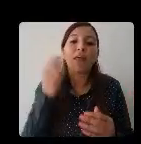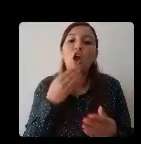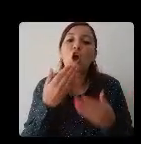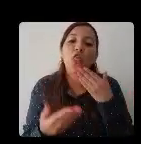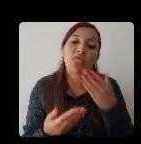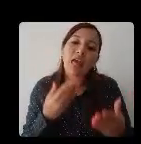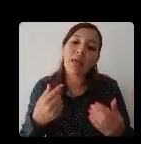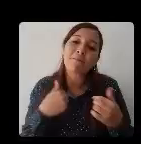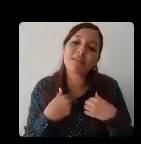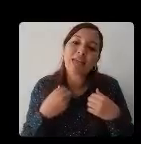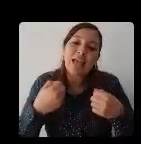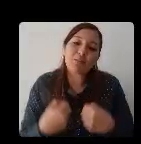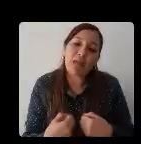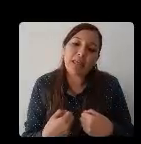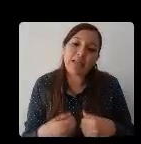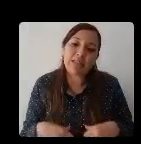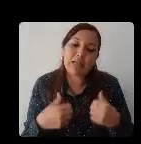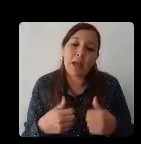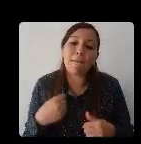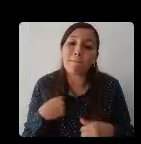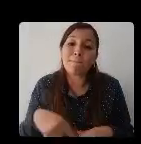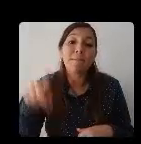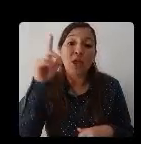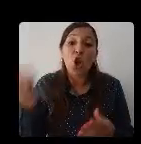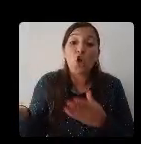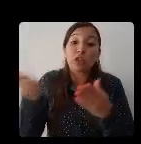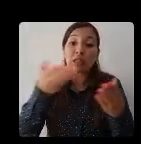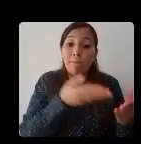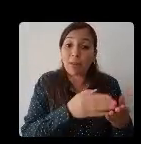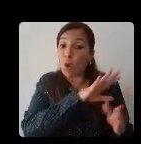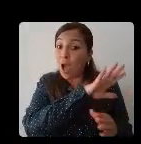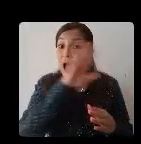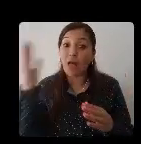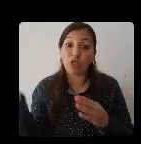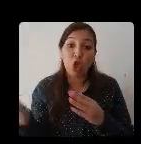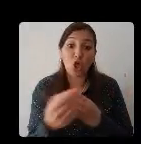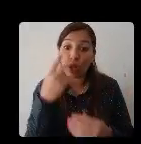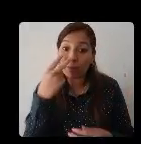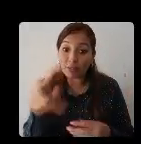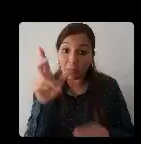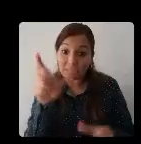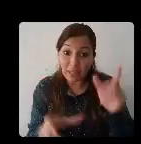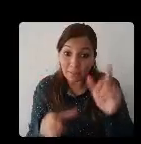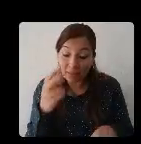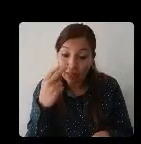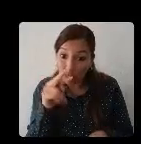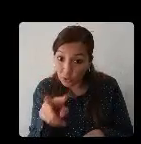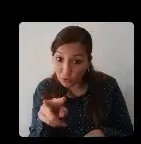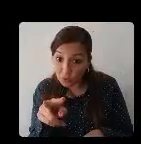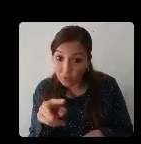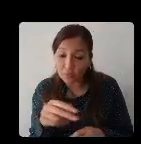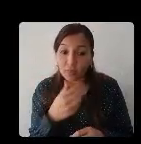a todas las personas que me están viendo o las personas que están conectados que nos visiten, ¿no? Aquí al Valle del